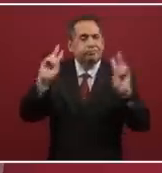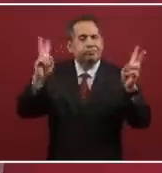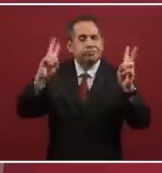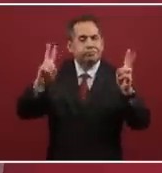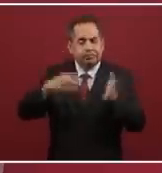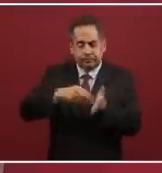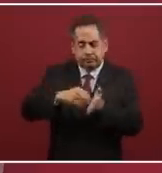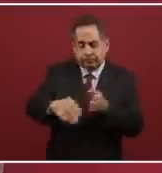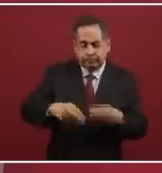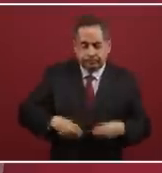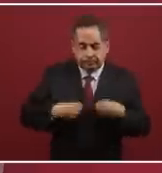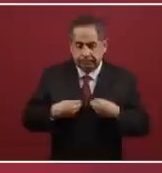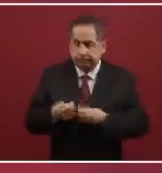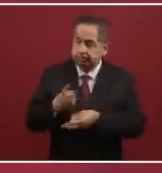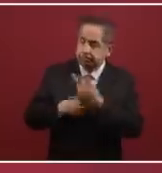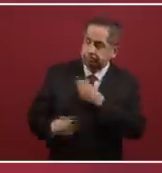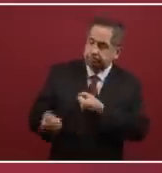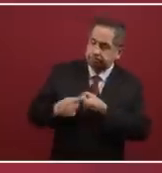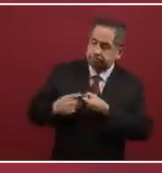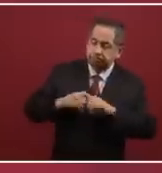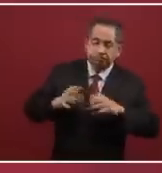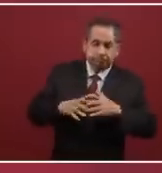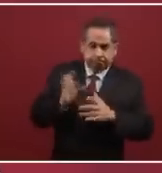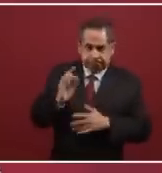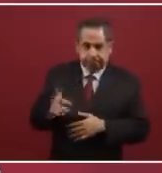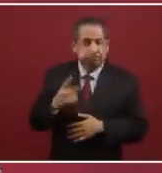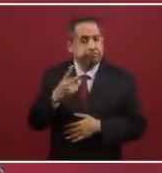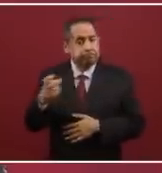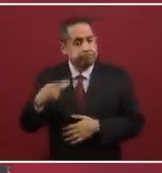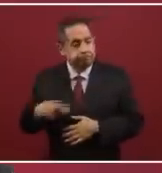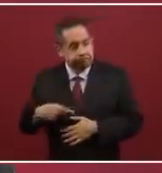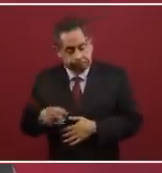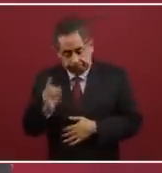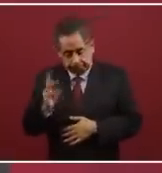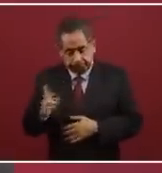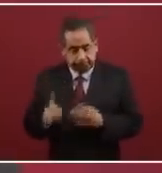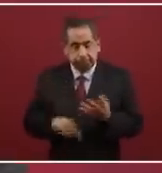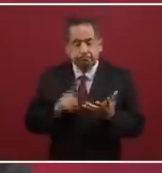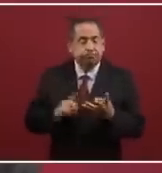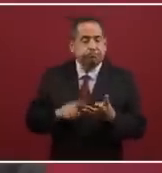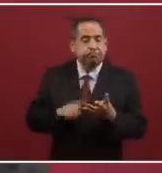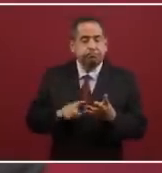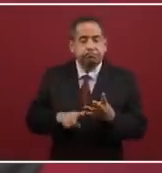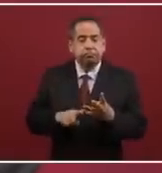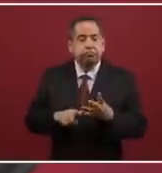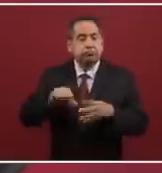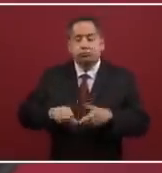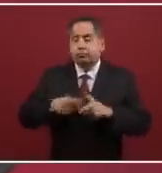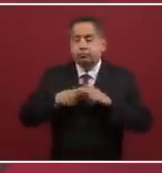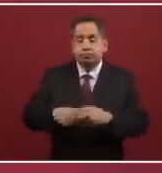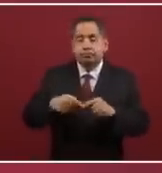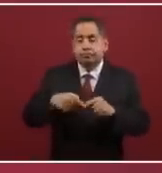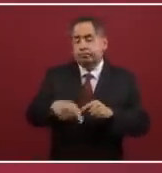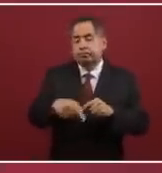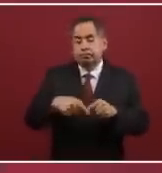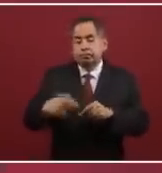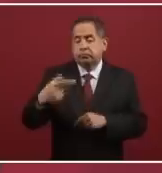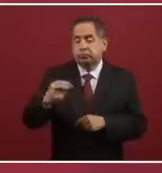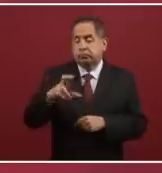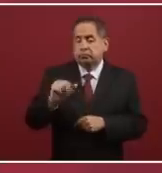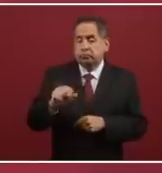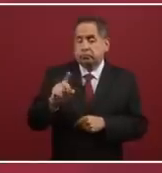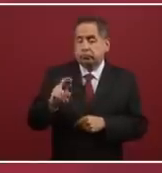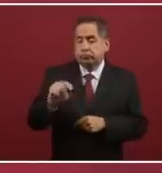integrantes. Y también esta semana entra en funcionamiento el equipo de Horacio Duarte en la frontera norte, ya hizo el